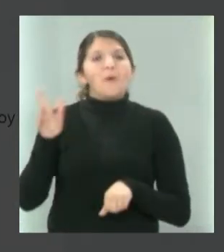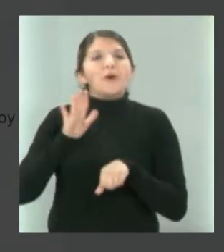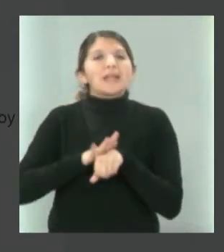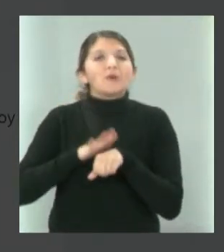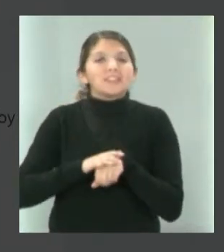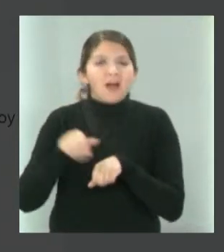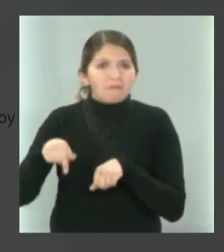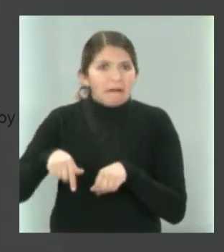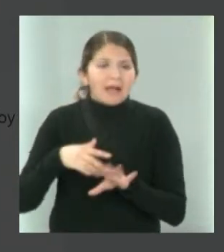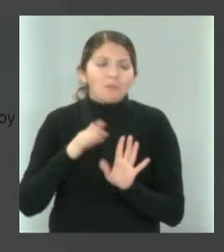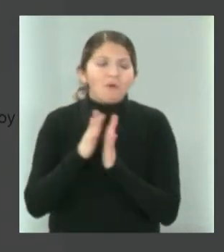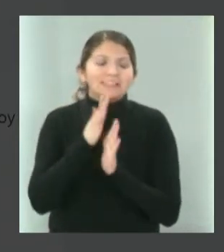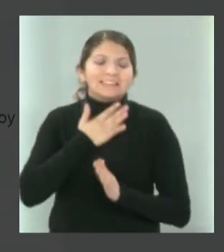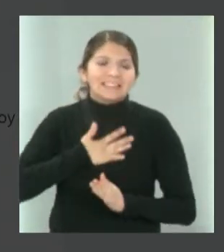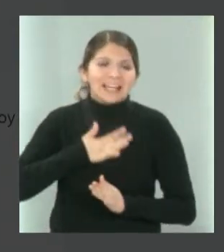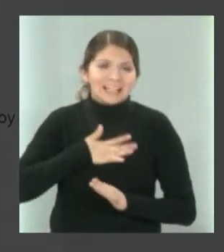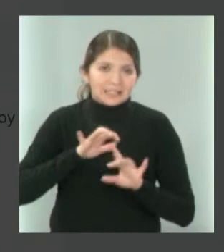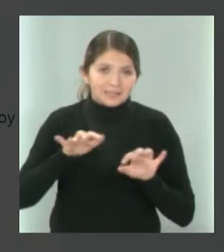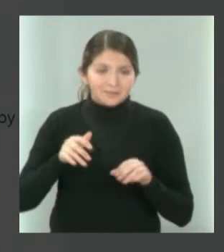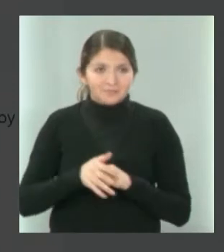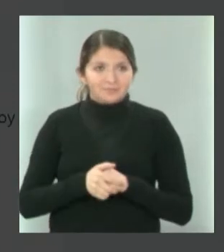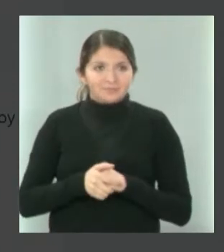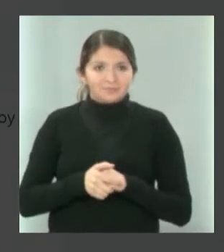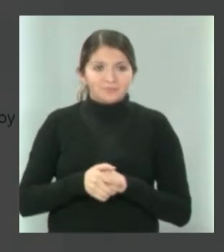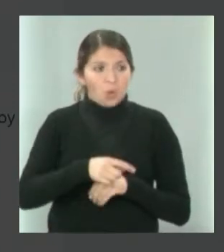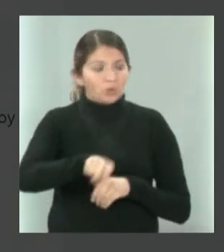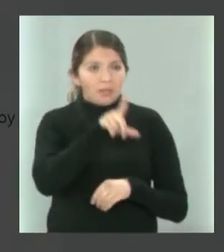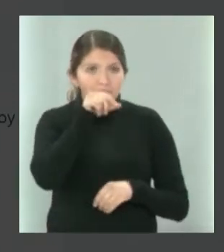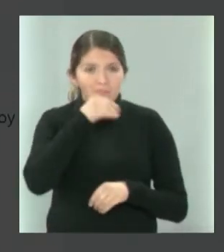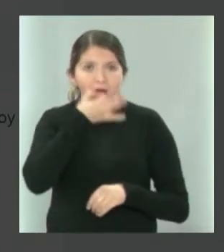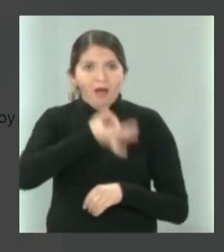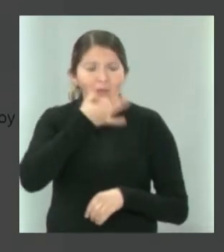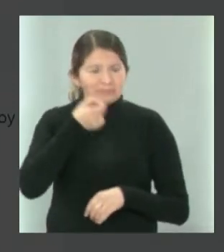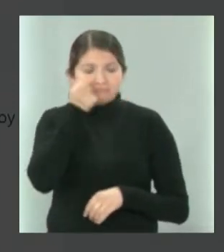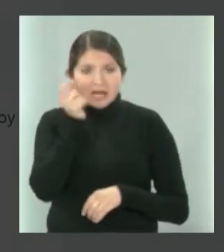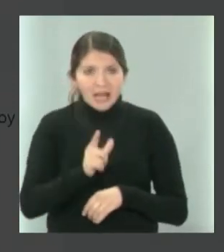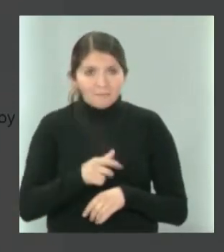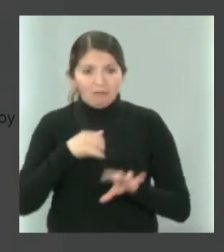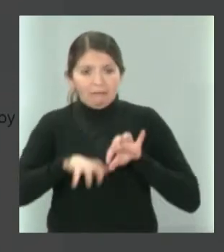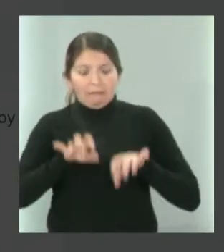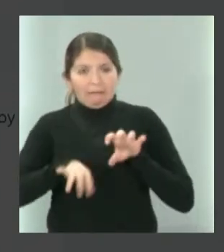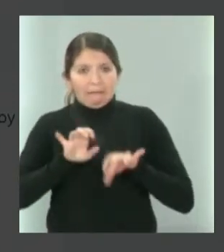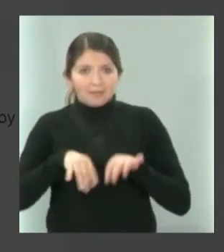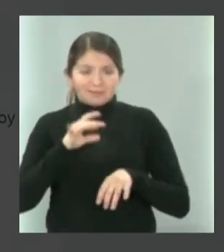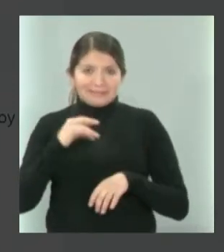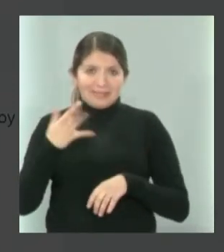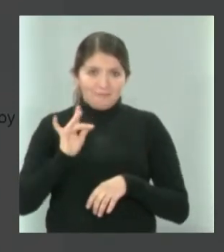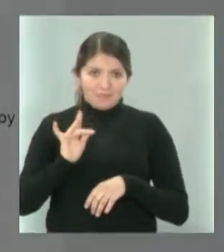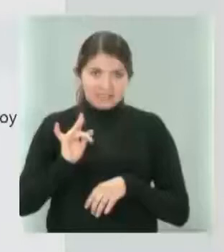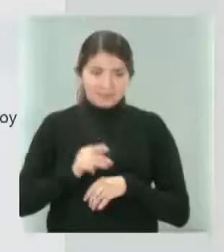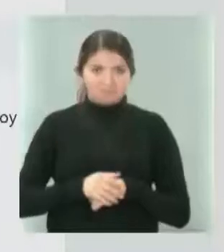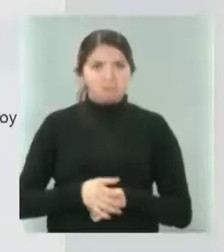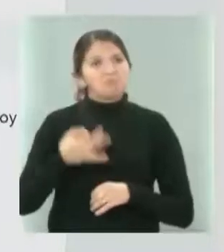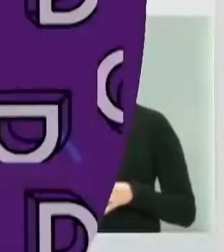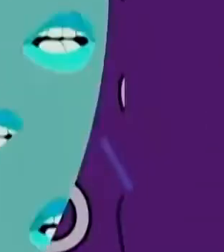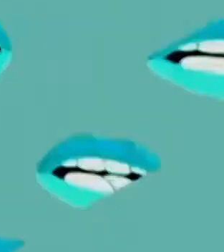bien, tenemos tiempo. Para nosotros también es memoria, porque ellos van rápido. Bien, ahí se tuitea equivocarnos. El tuit entonces de Gustavo